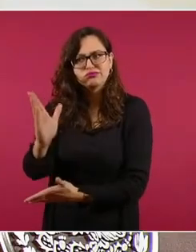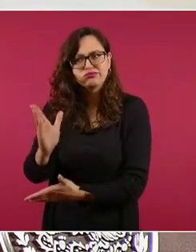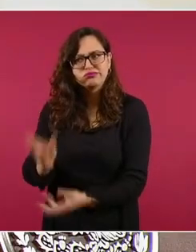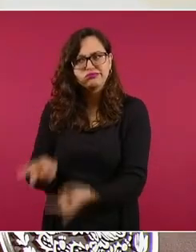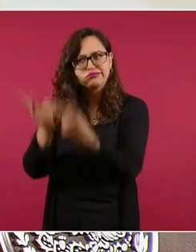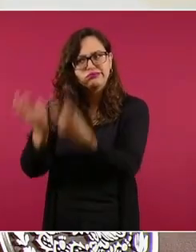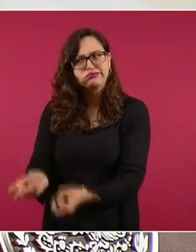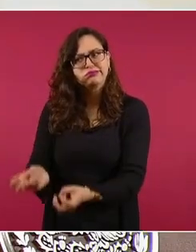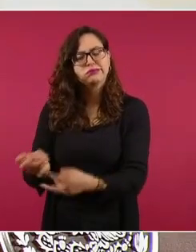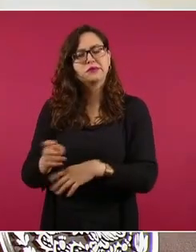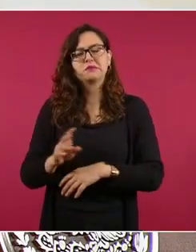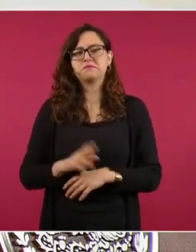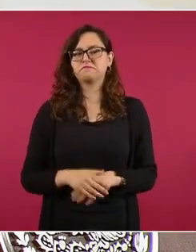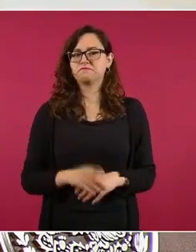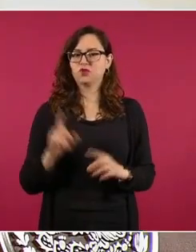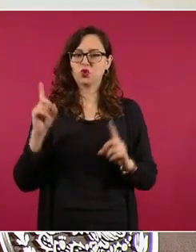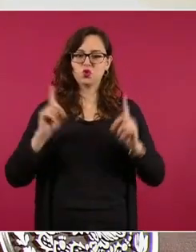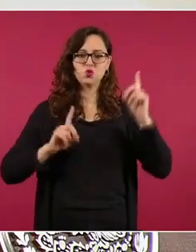campo, ¿no?,